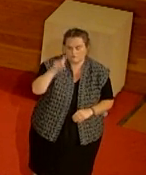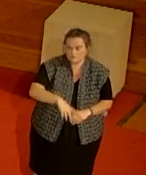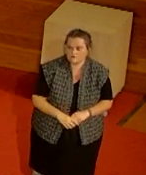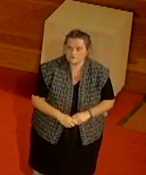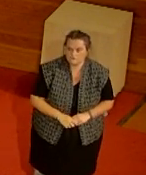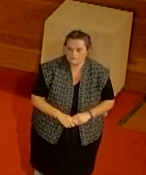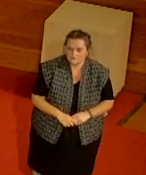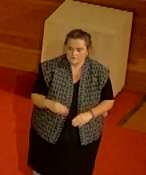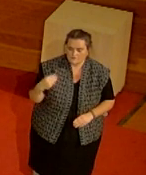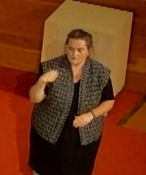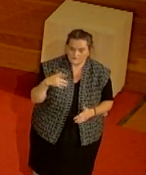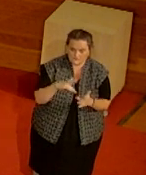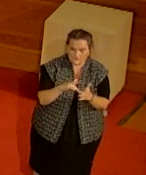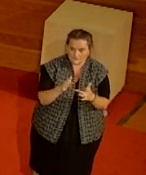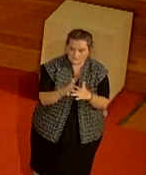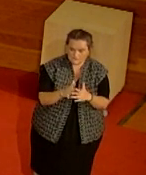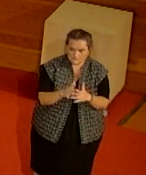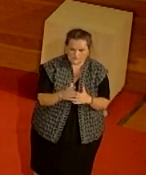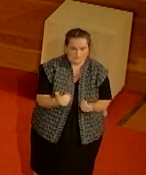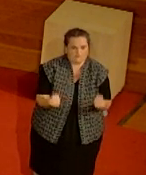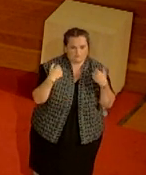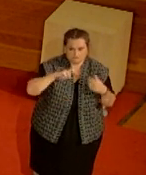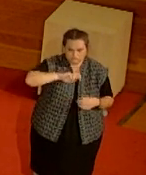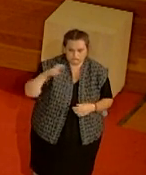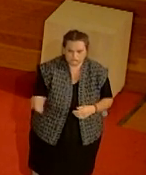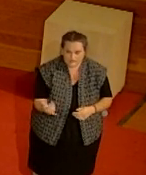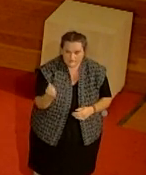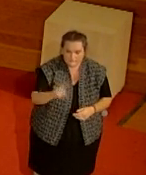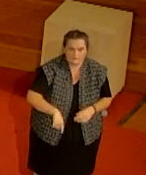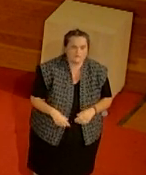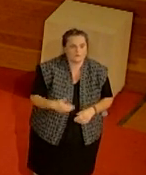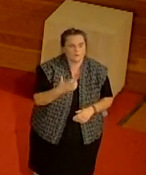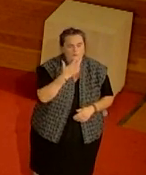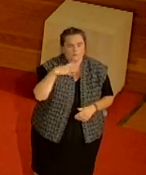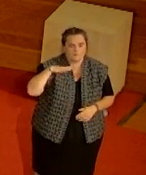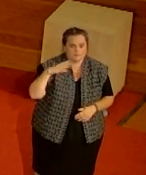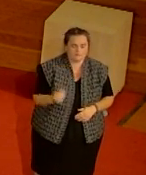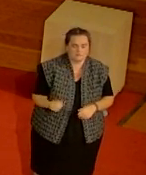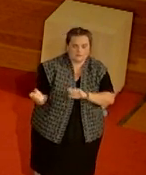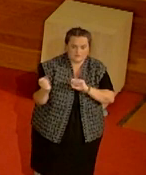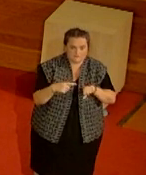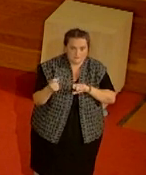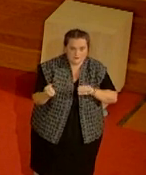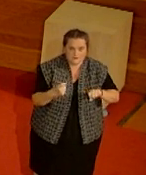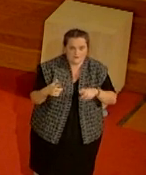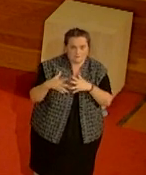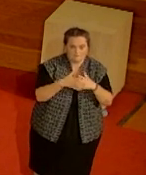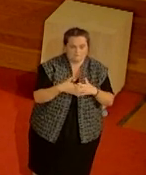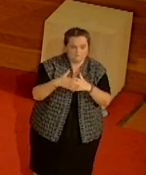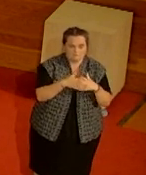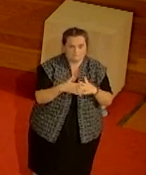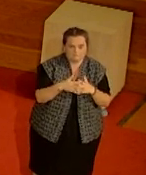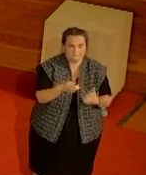Jesús se quiere Vete a invad cargo elevadito Alan ola Palestina he refugiado nació batu en agentearen España